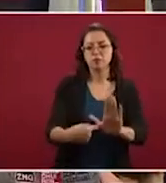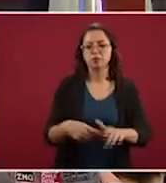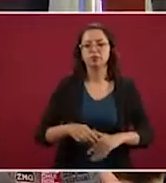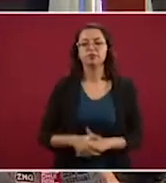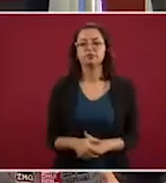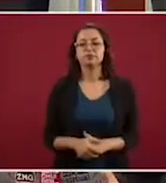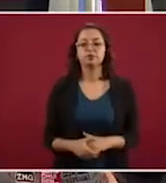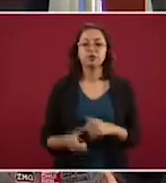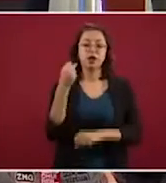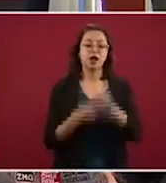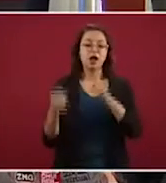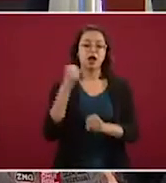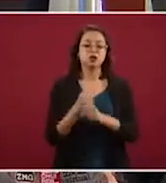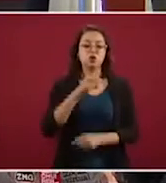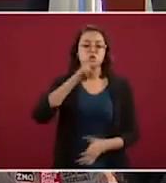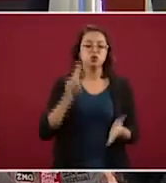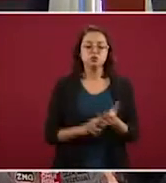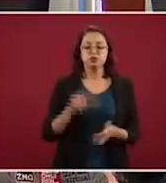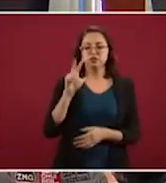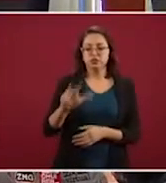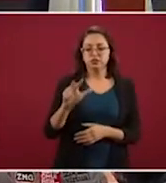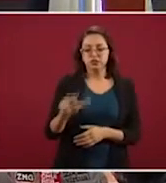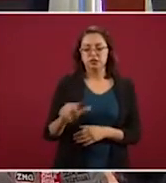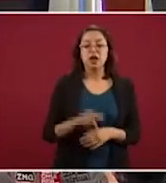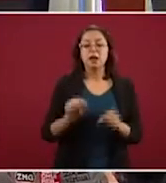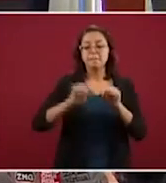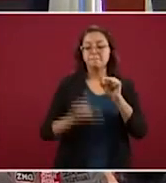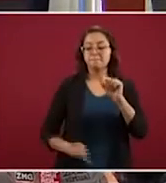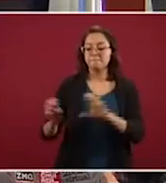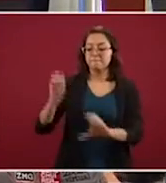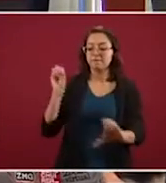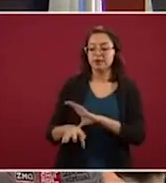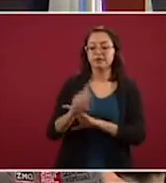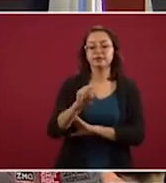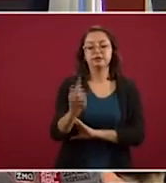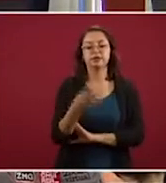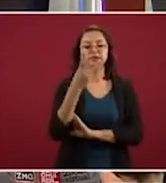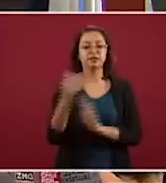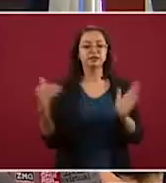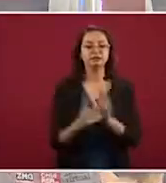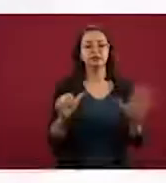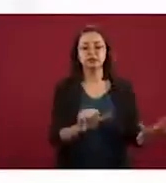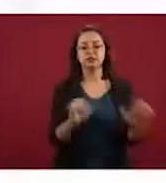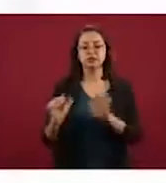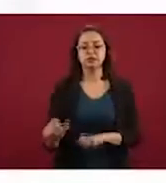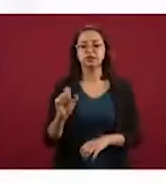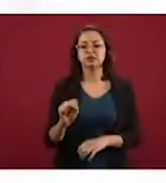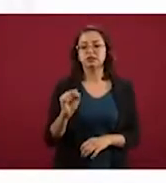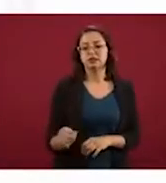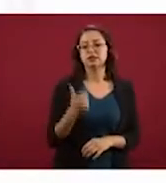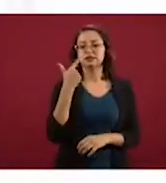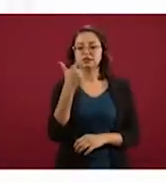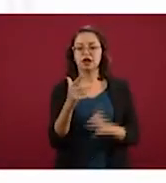en el año 2018 nosotros recibimos en mexico 33 mil 677 millones